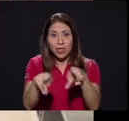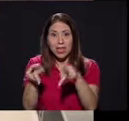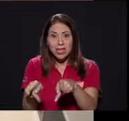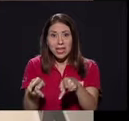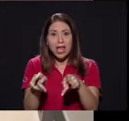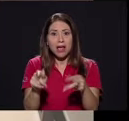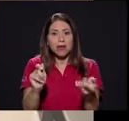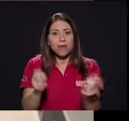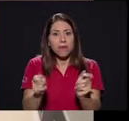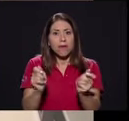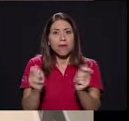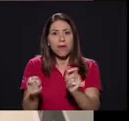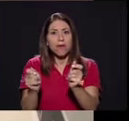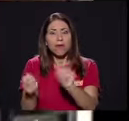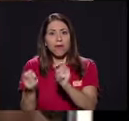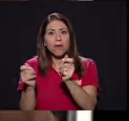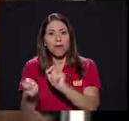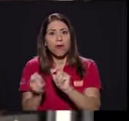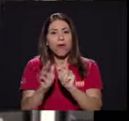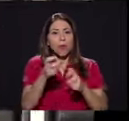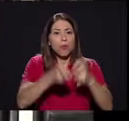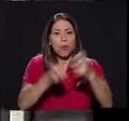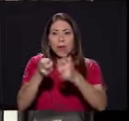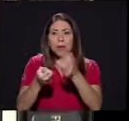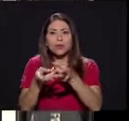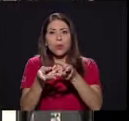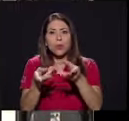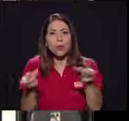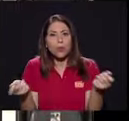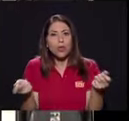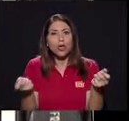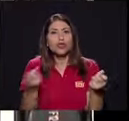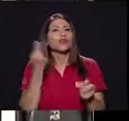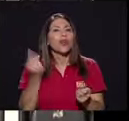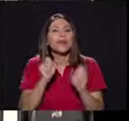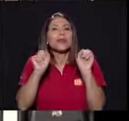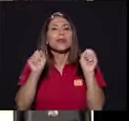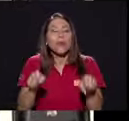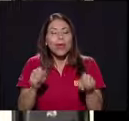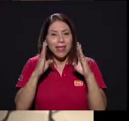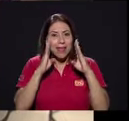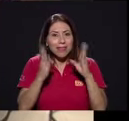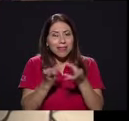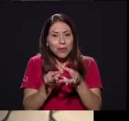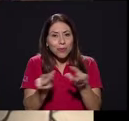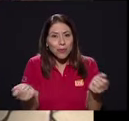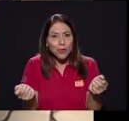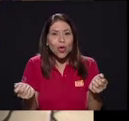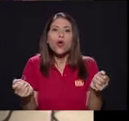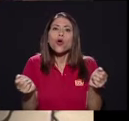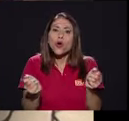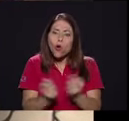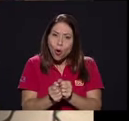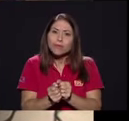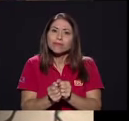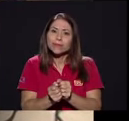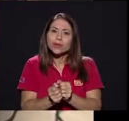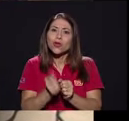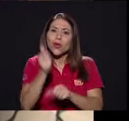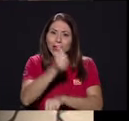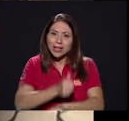en constante cambio, esos problemas solo se pueden atender por medio del requerimiento que se